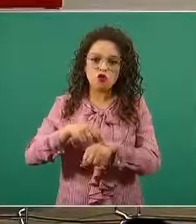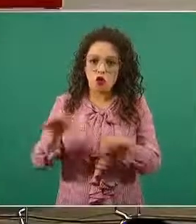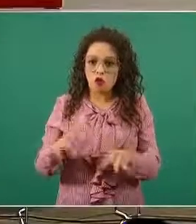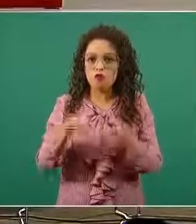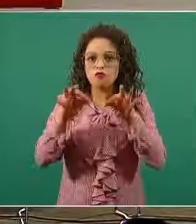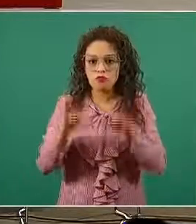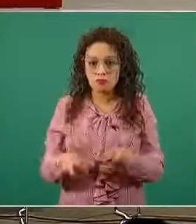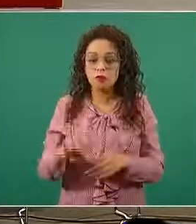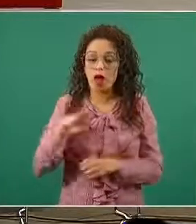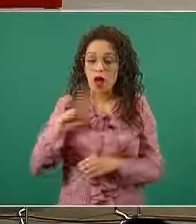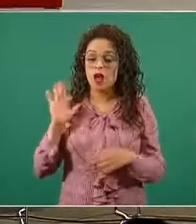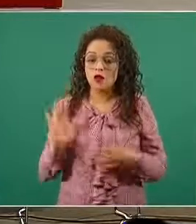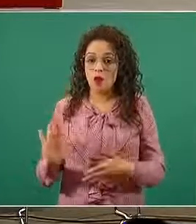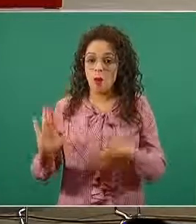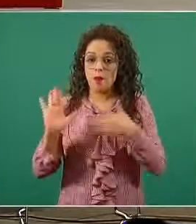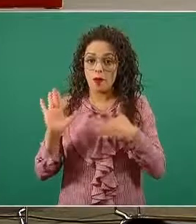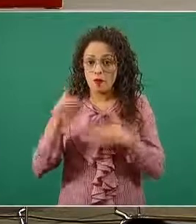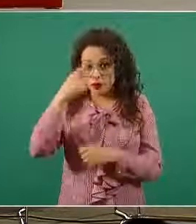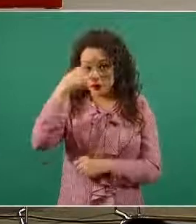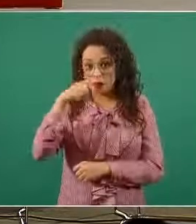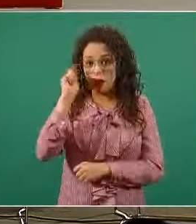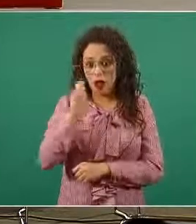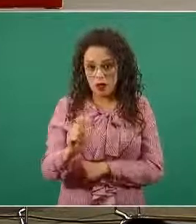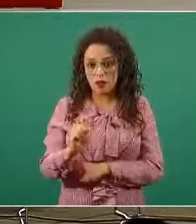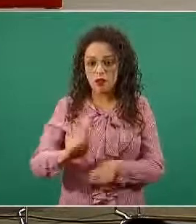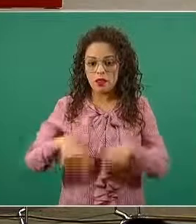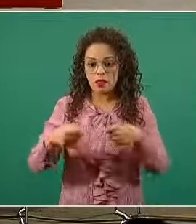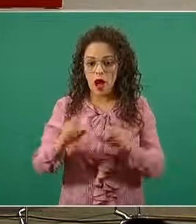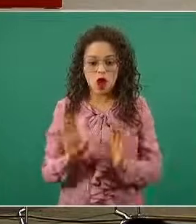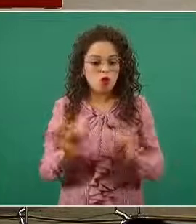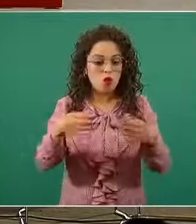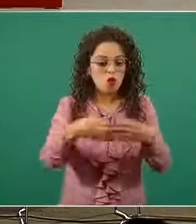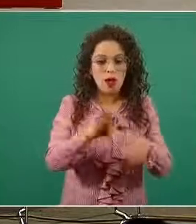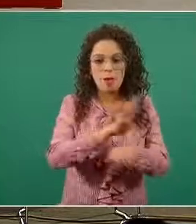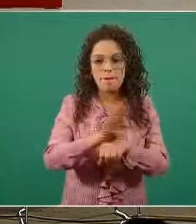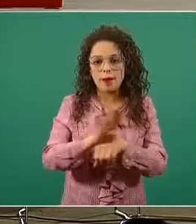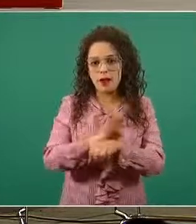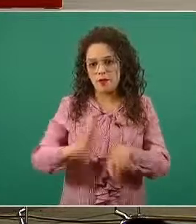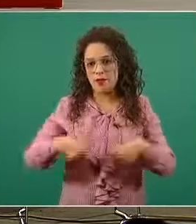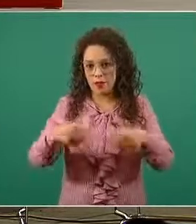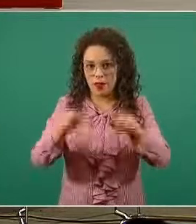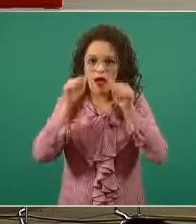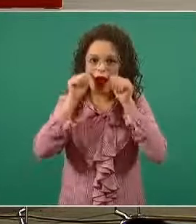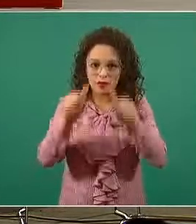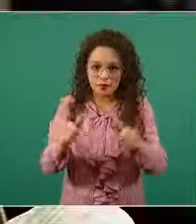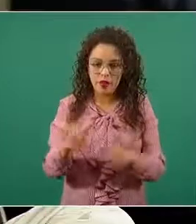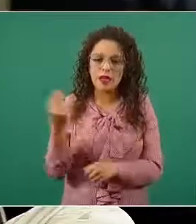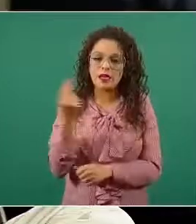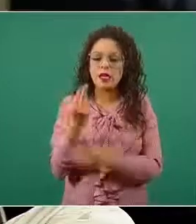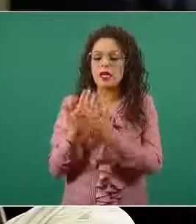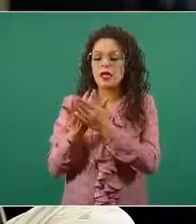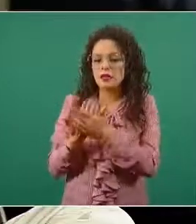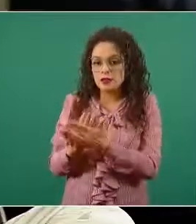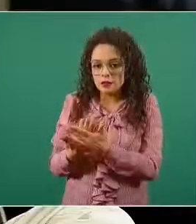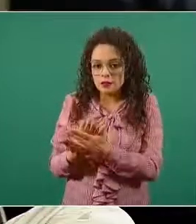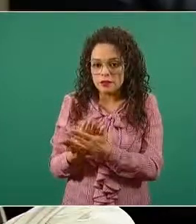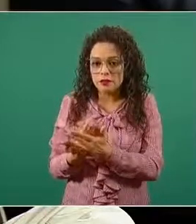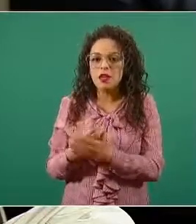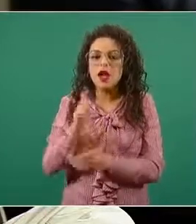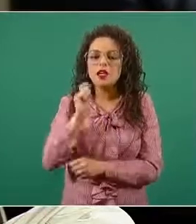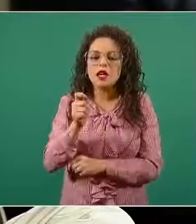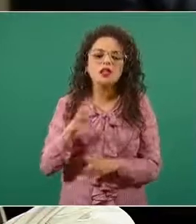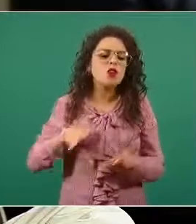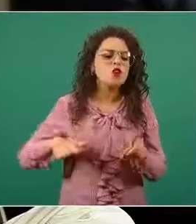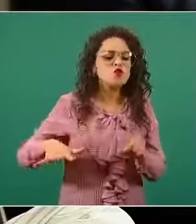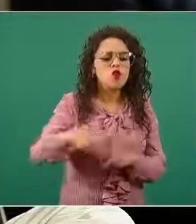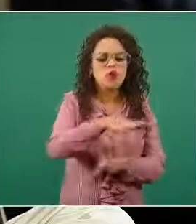a realizar en beneficio de su comunidad y de lo que los rodea. Habrá que ver a lo mejor de manera específica en qué contexto se